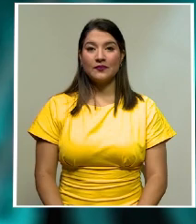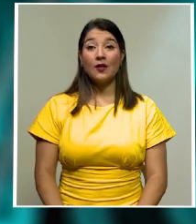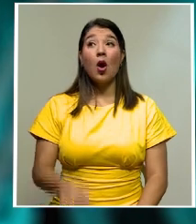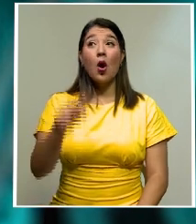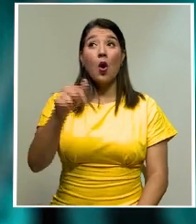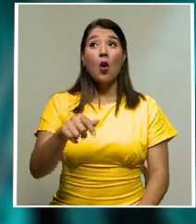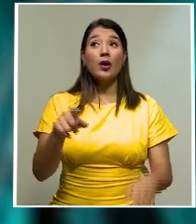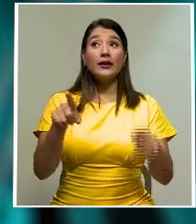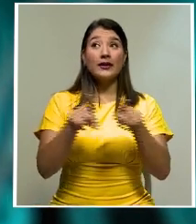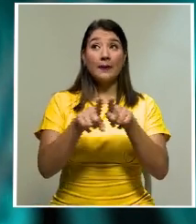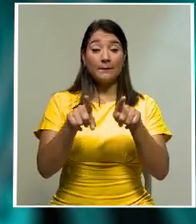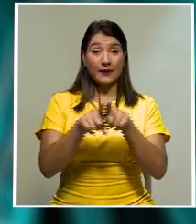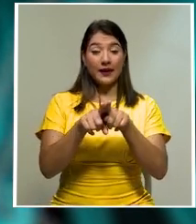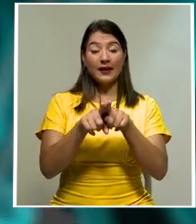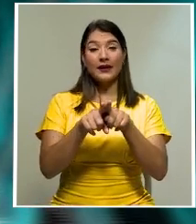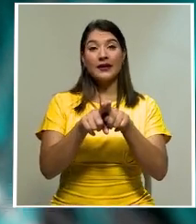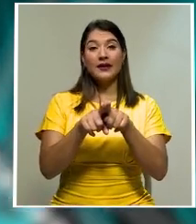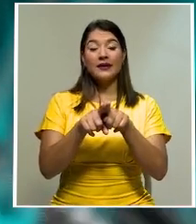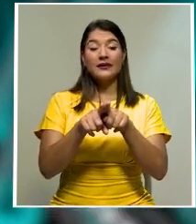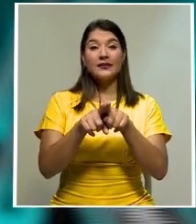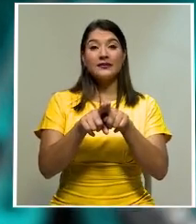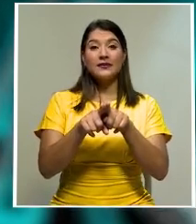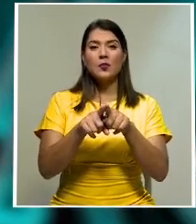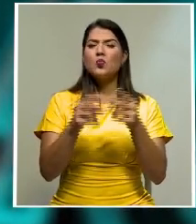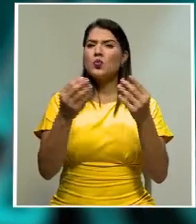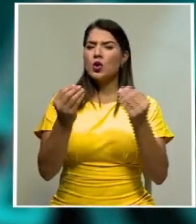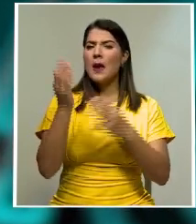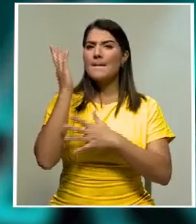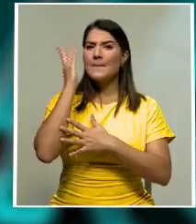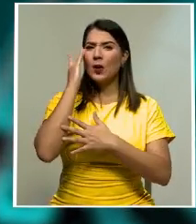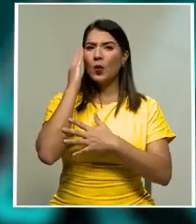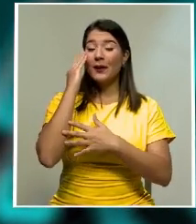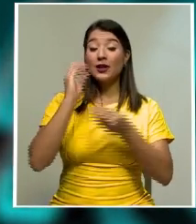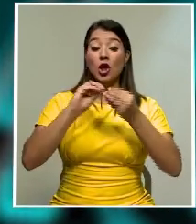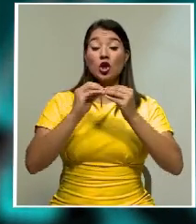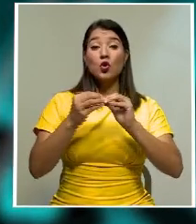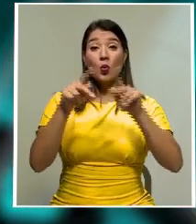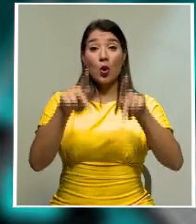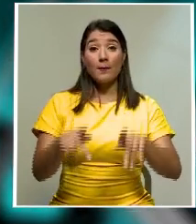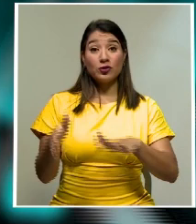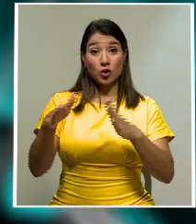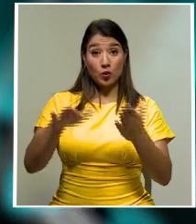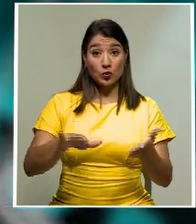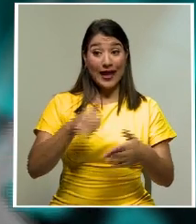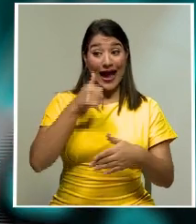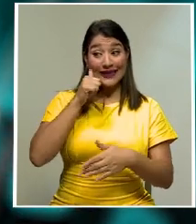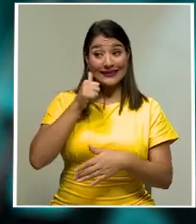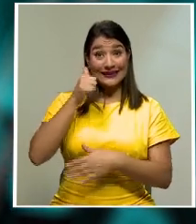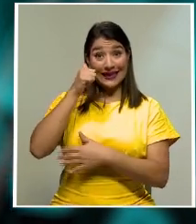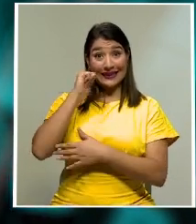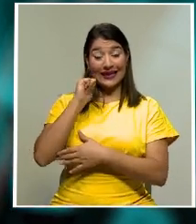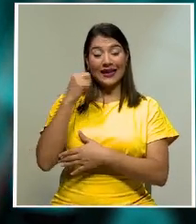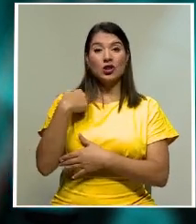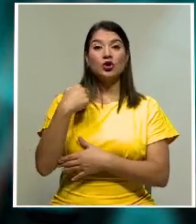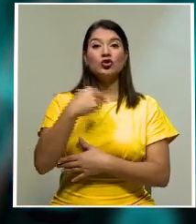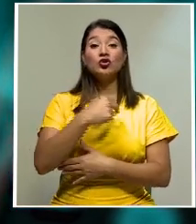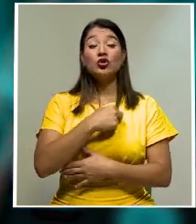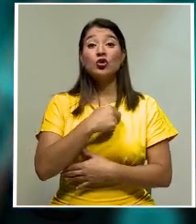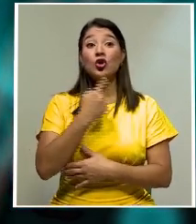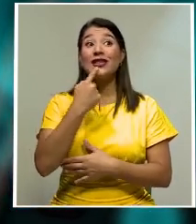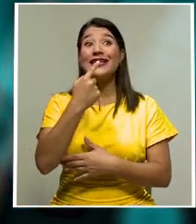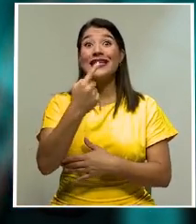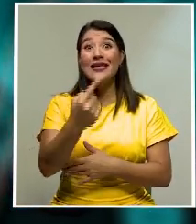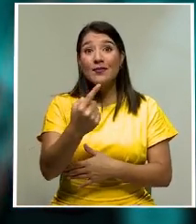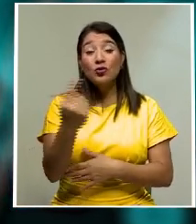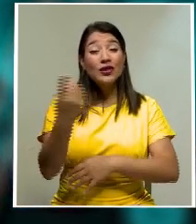Hoy también hay una cifra muy preocupante en la cantidad de fallecidos. Ayer y antier hablábamos del monto